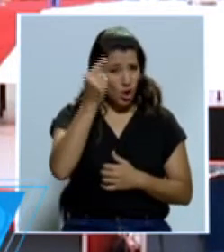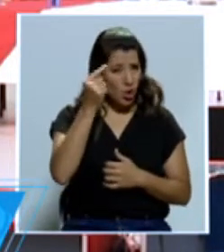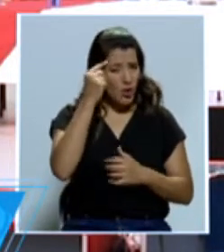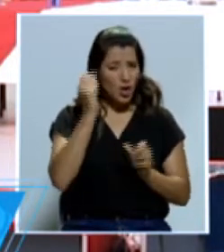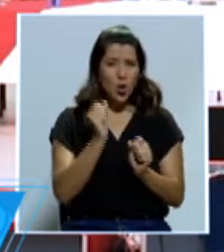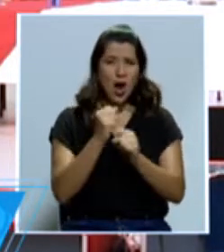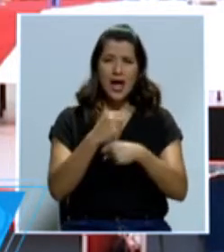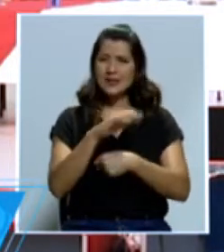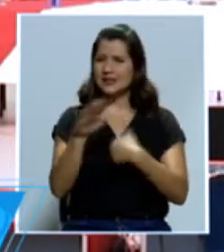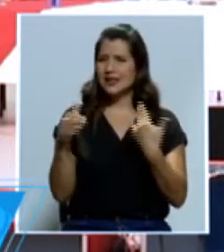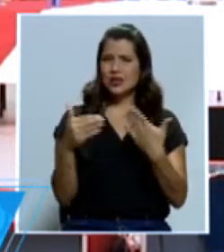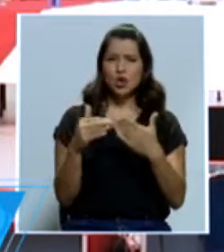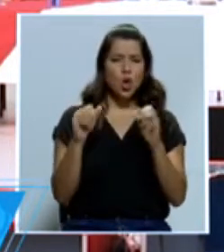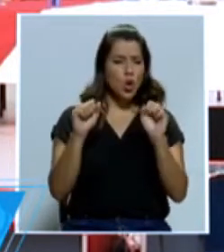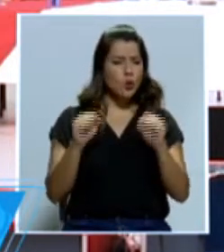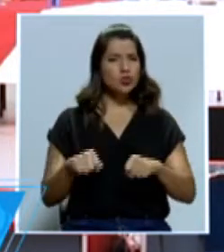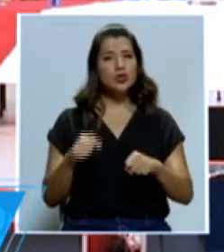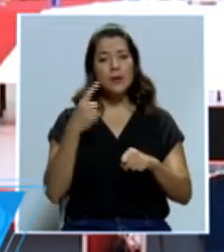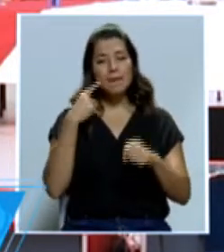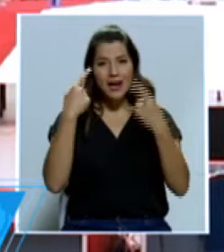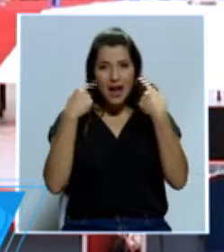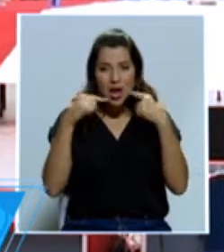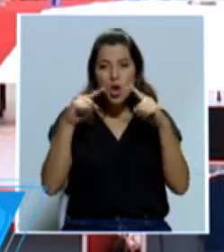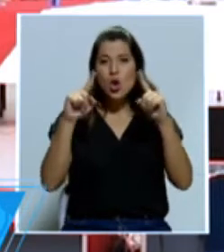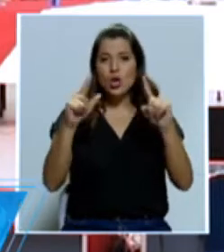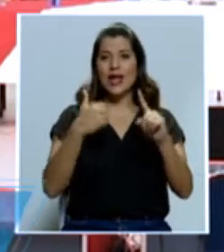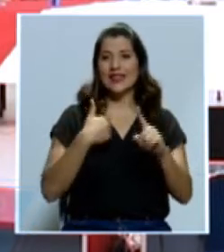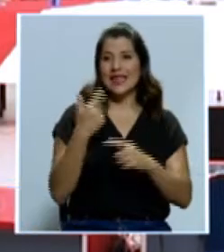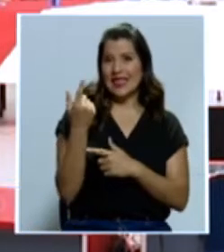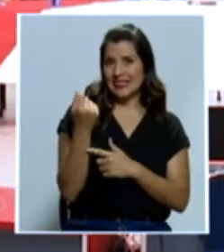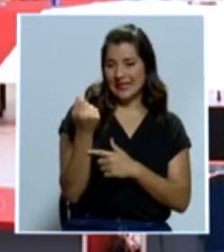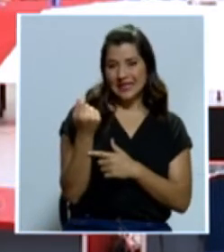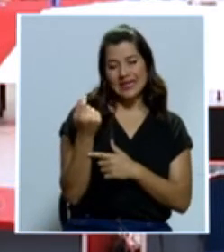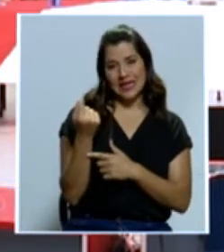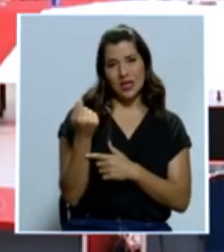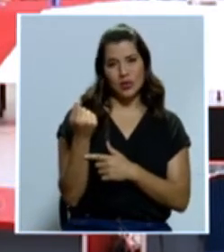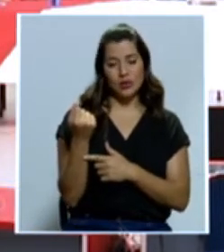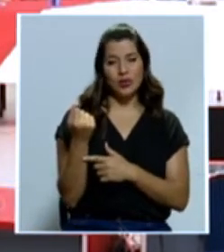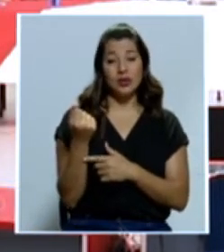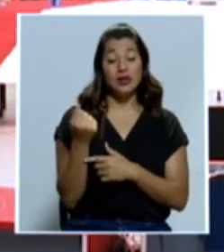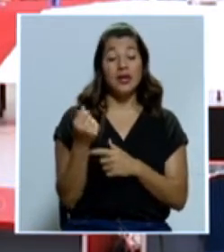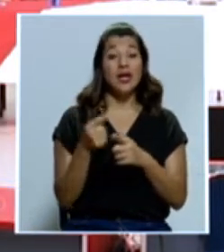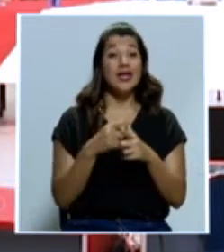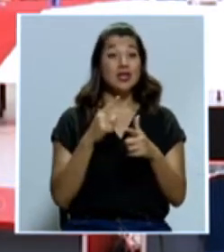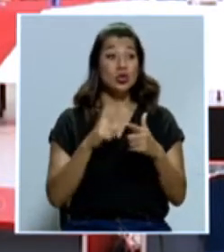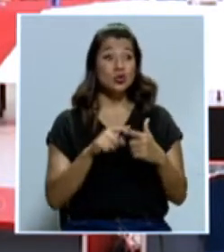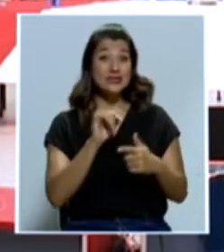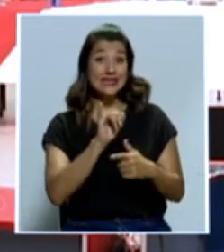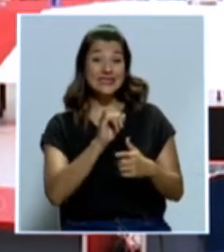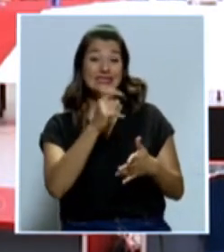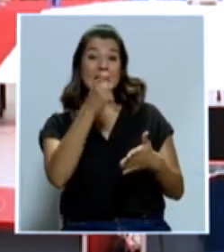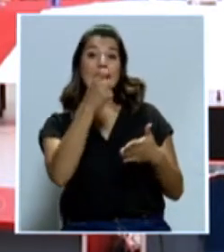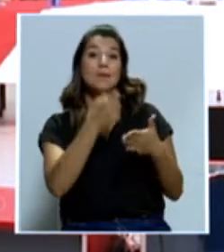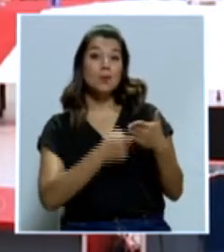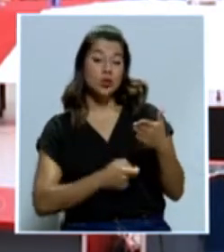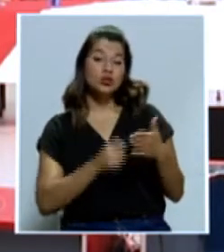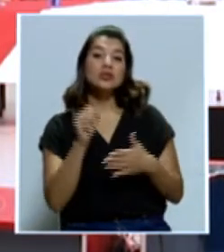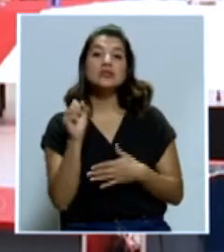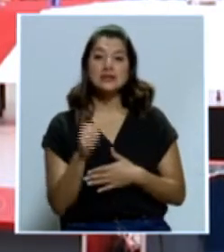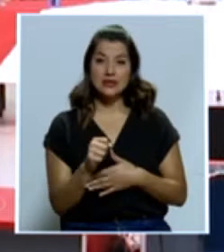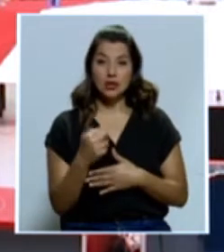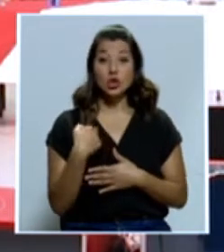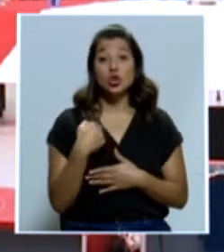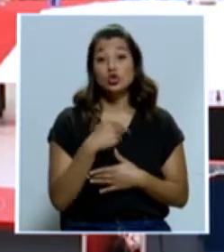posible por generar recursos frescos. El tema de este impuesto, pues sí, estamos